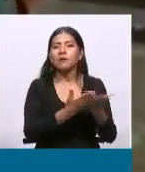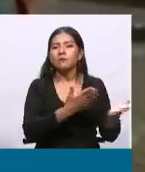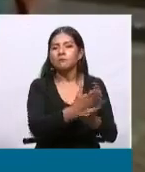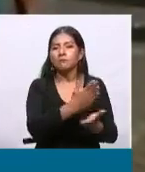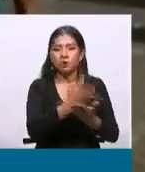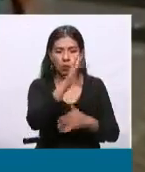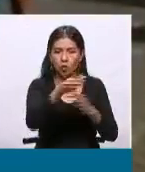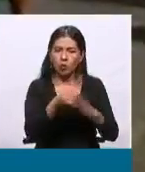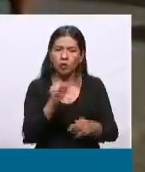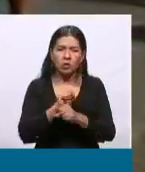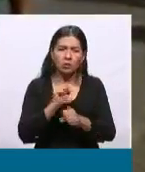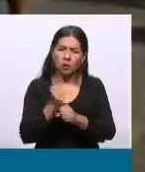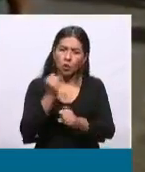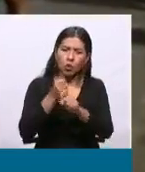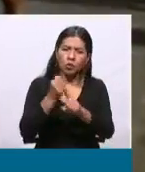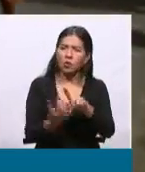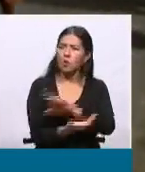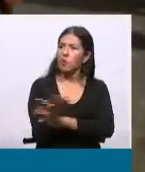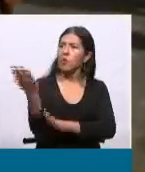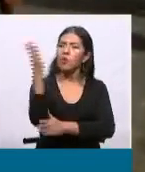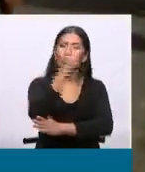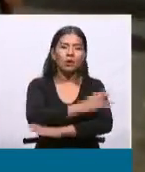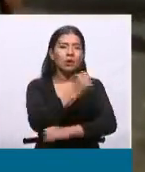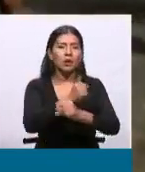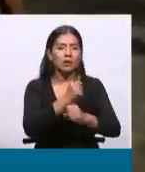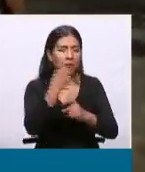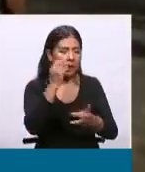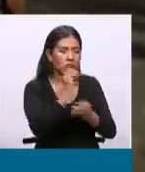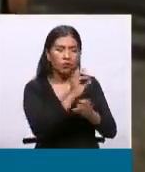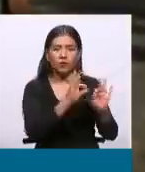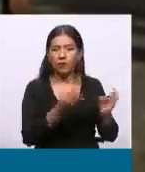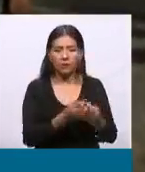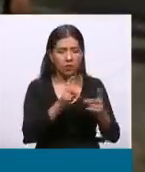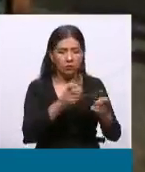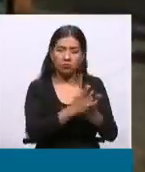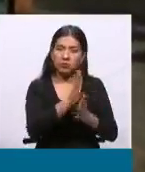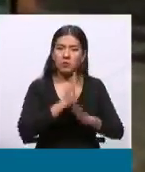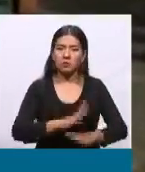llevar un peso a su casa puedan trabajar tranquilamente. Y no,